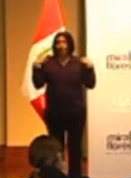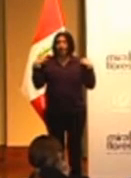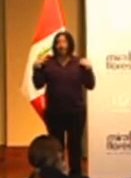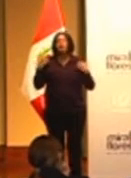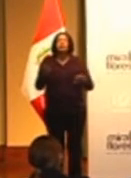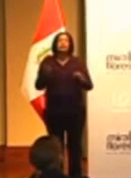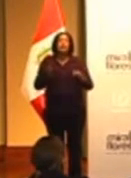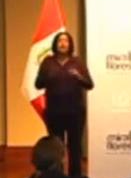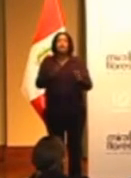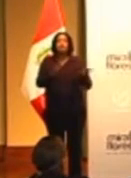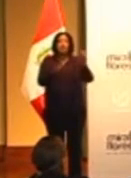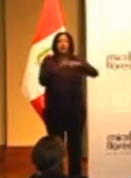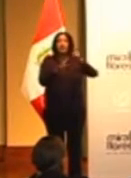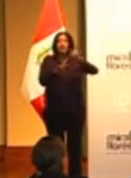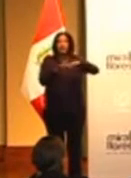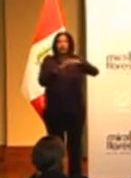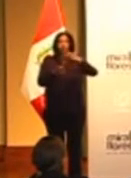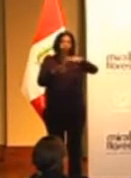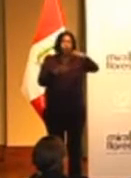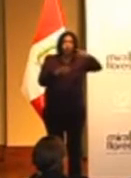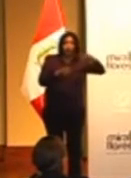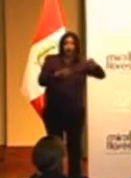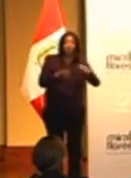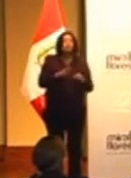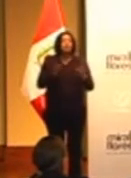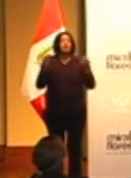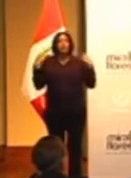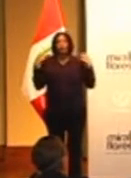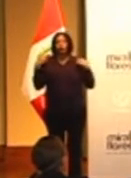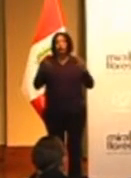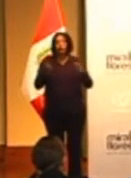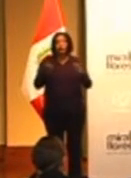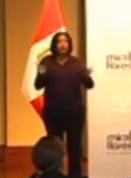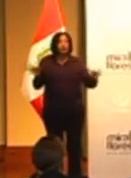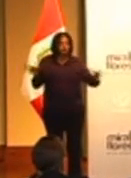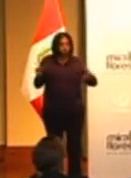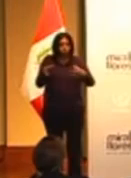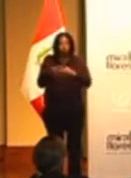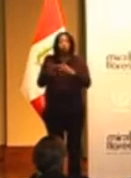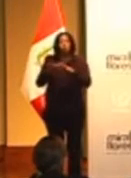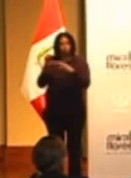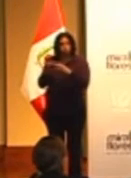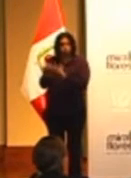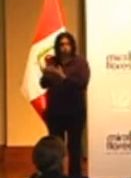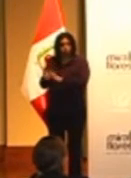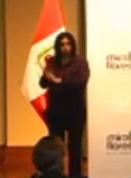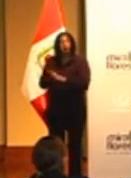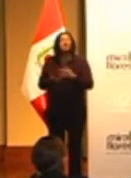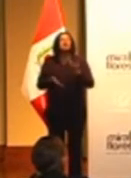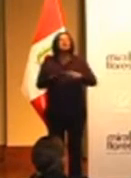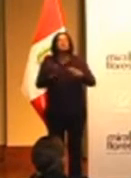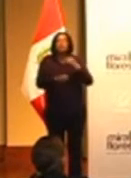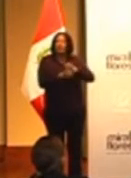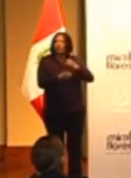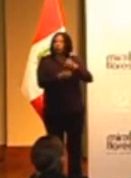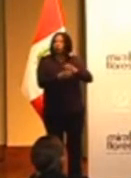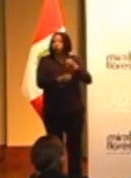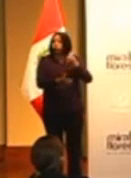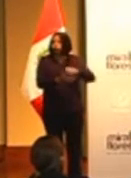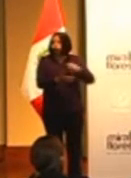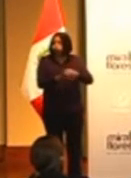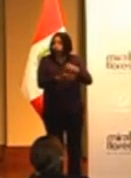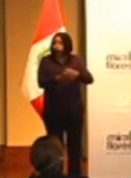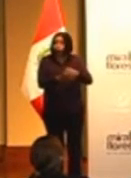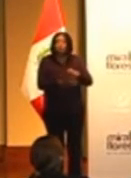Vecinal, que es la gerencia que justamente nos aglutina a nosotros, venimos haciendo un trabajo muy intenso.